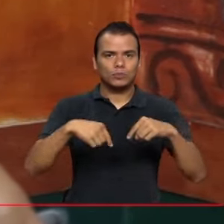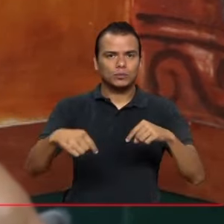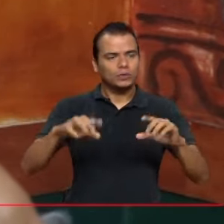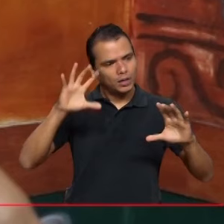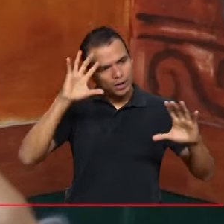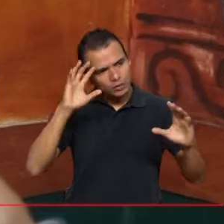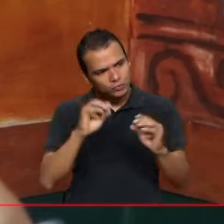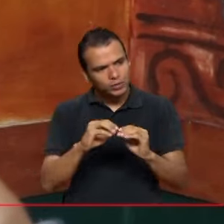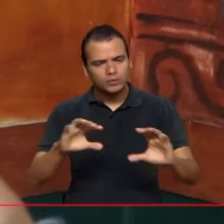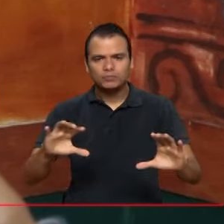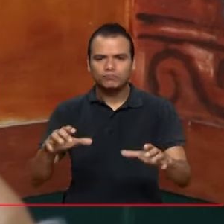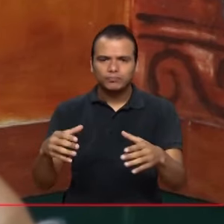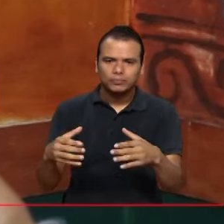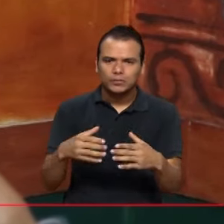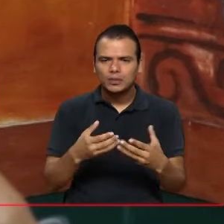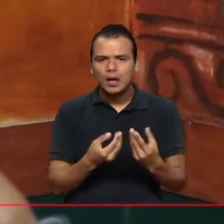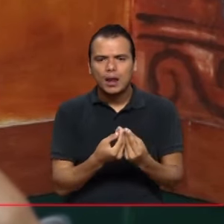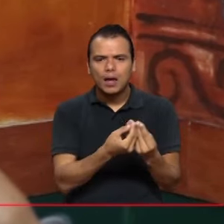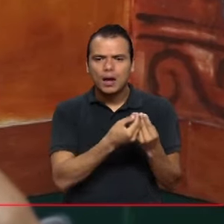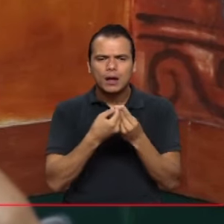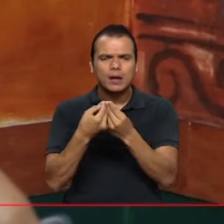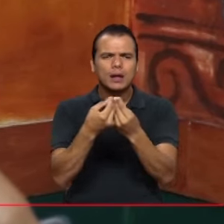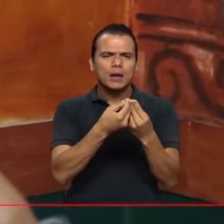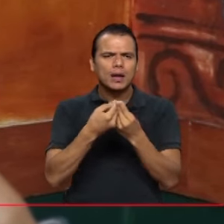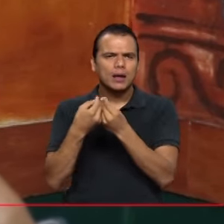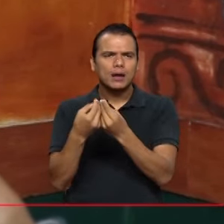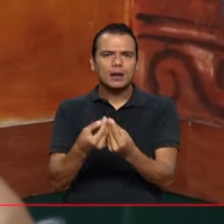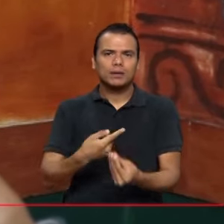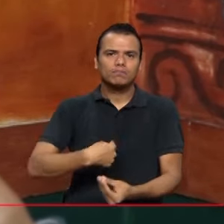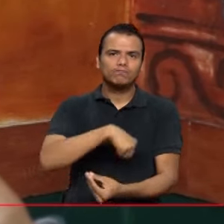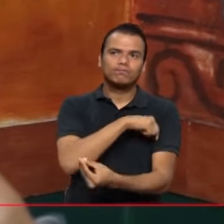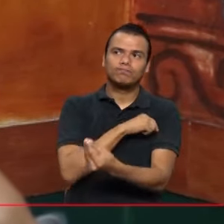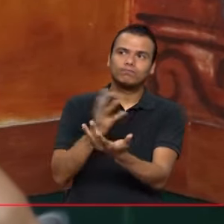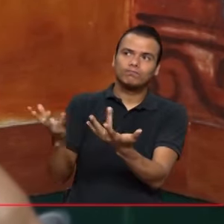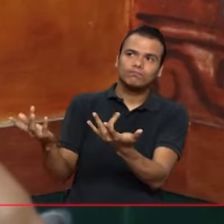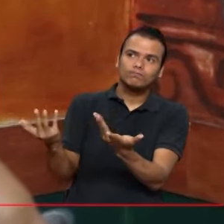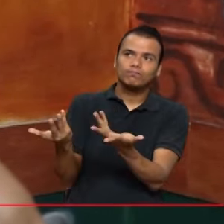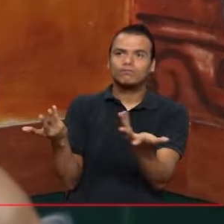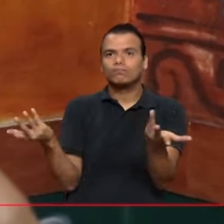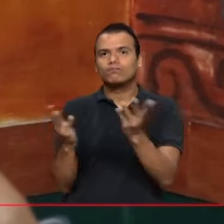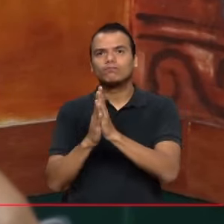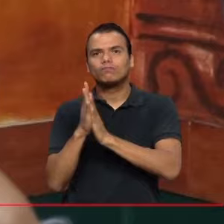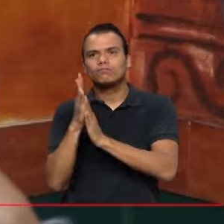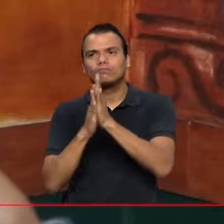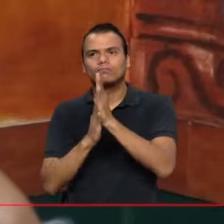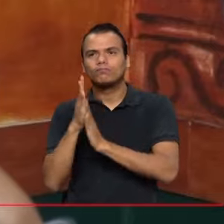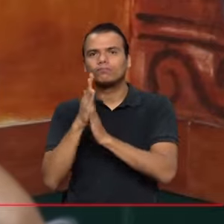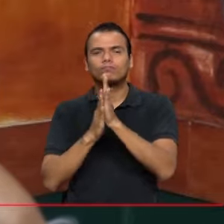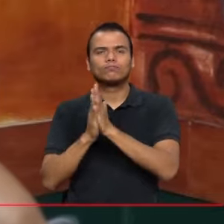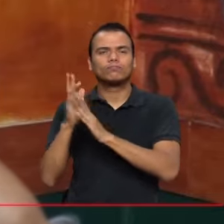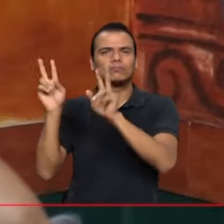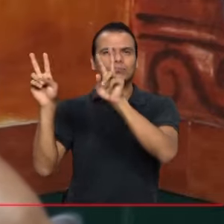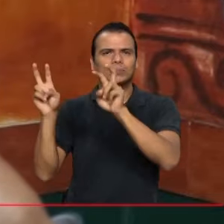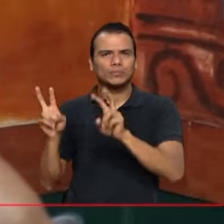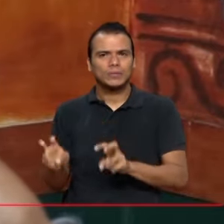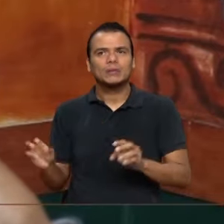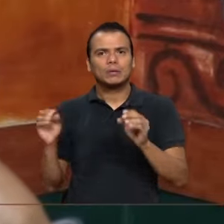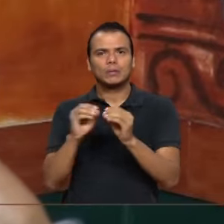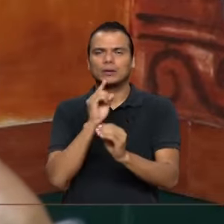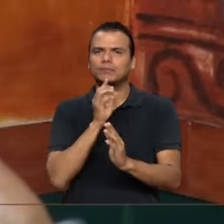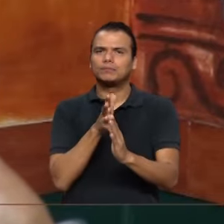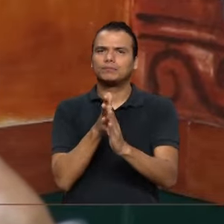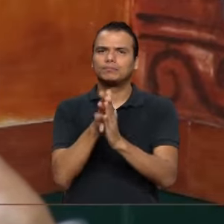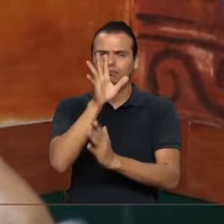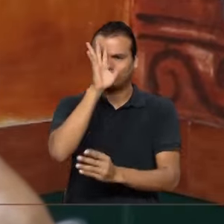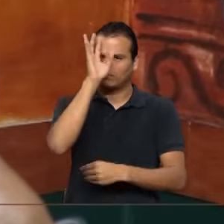permanente. Bueno, nosotros estamos también a la expectativa y orientación desde los territorios, pero también manifestando nuestra voz de rechazo por estas